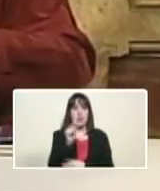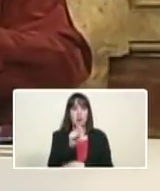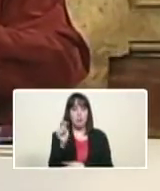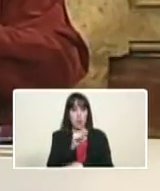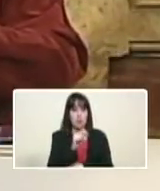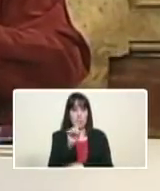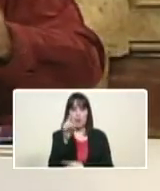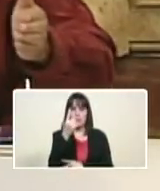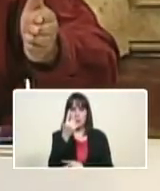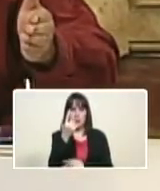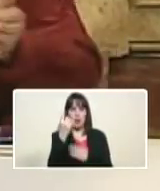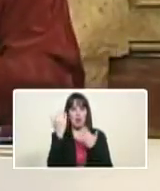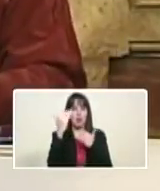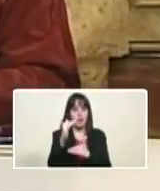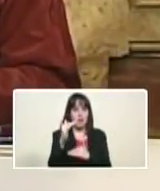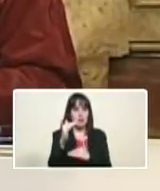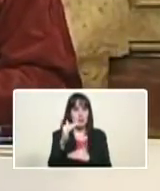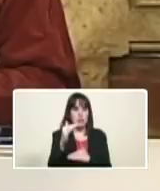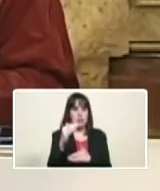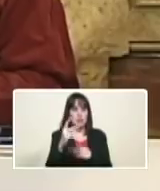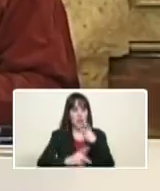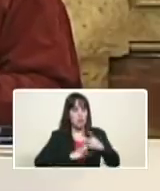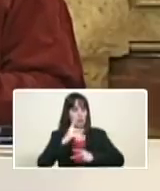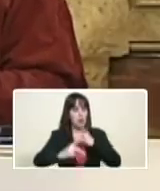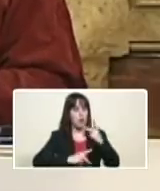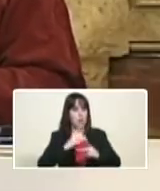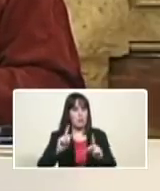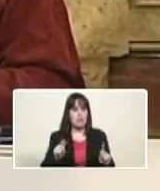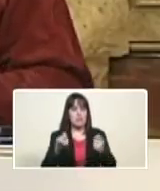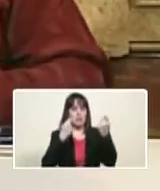la primera fase del programa de recuperación